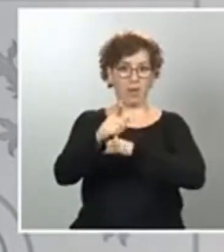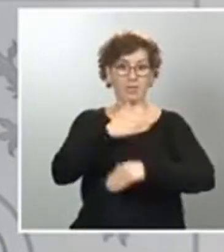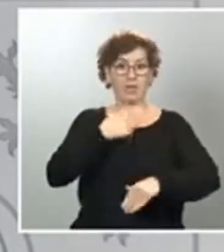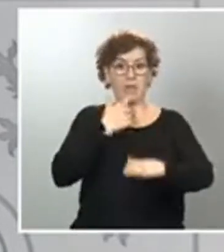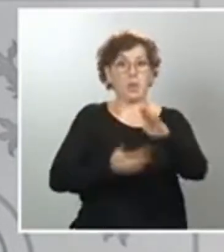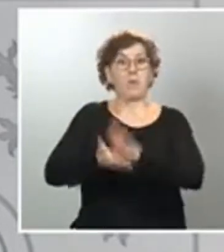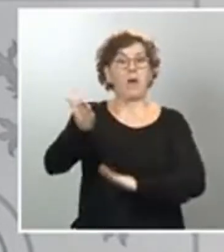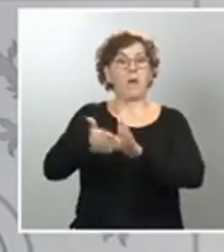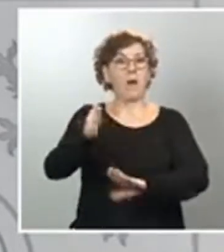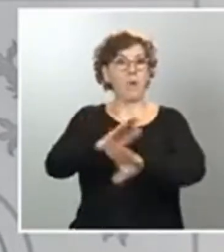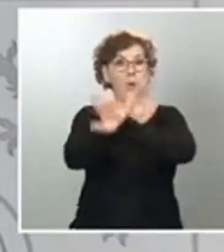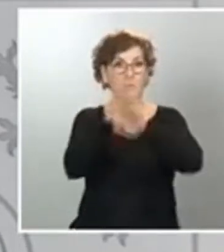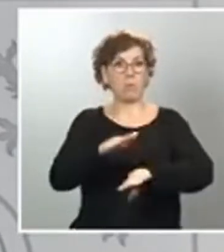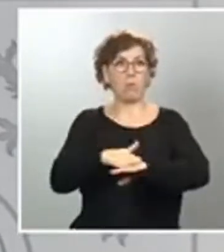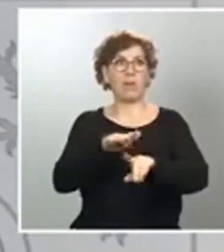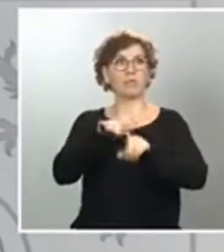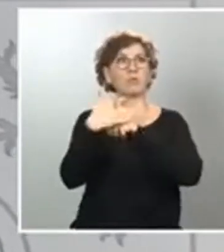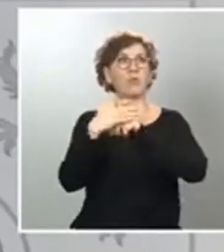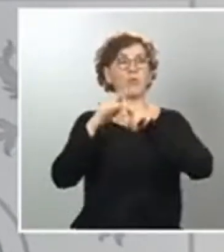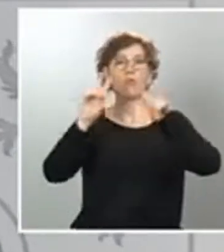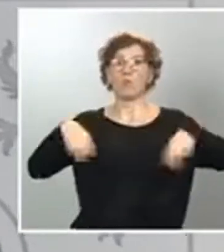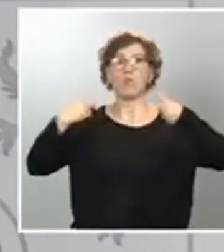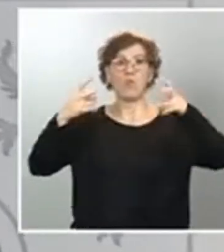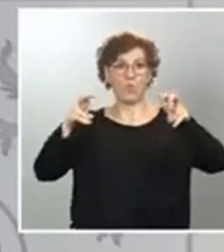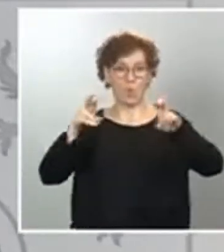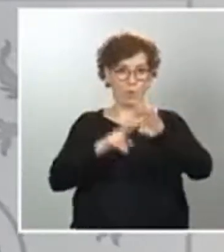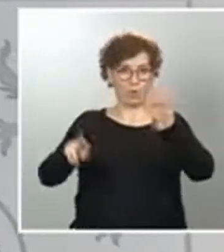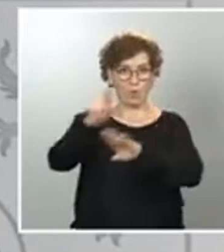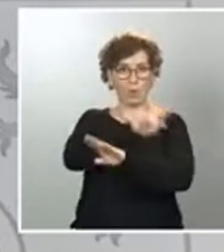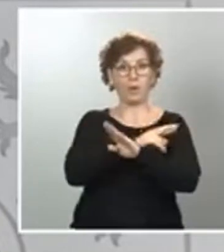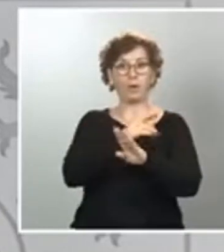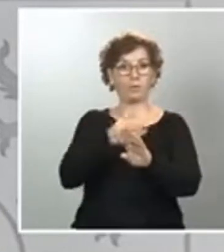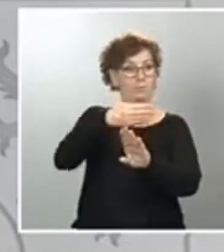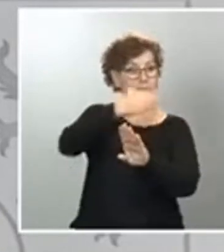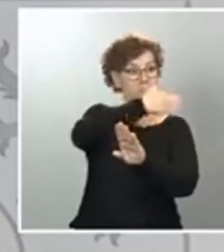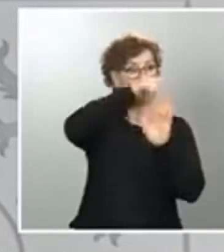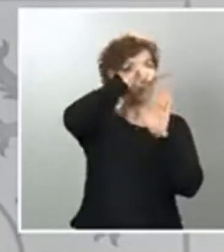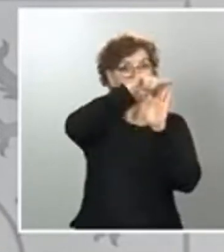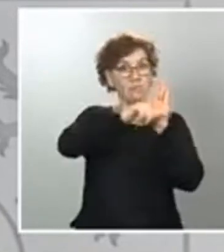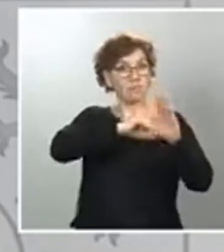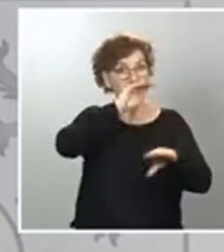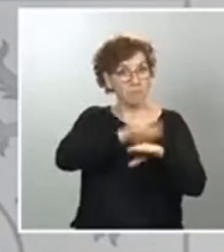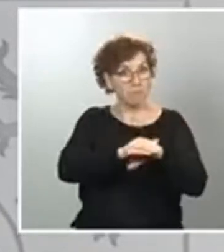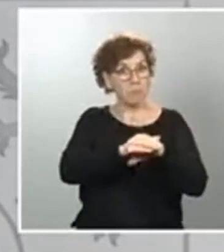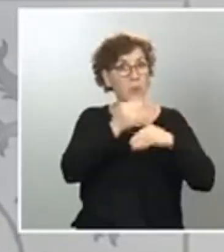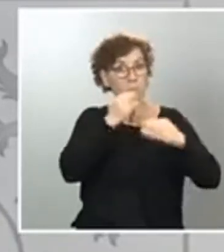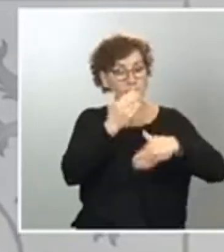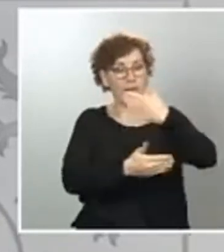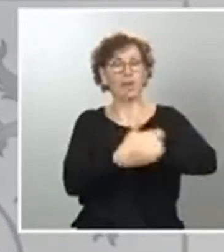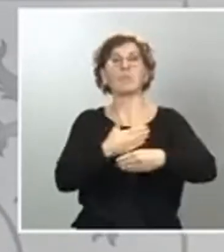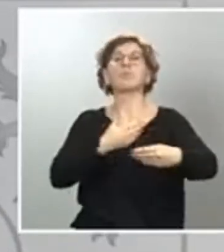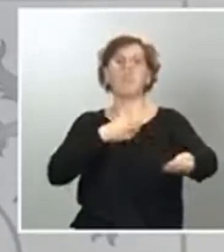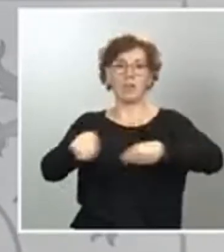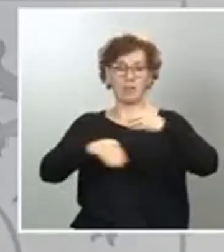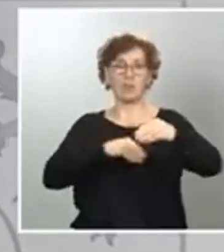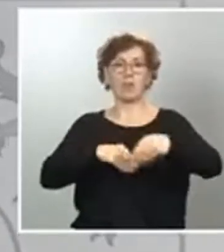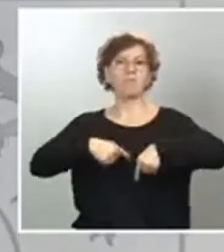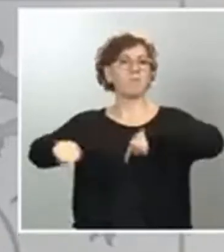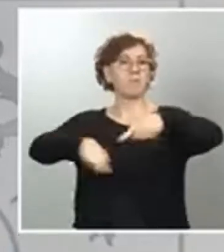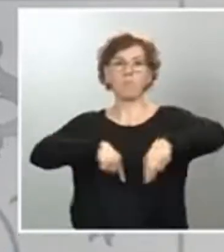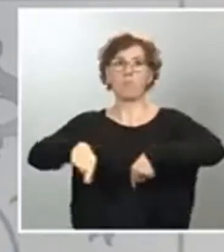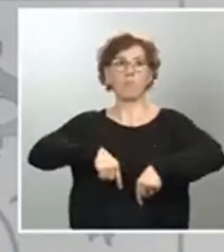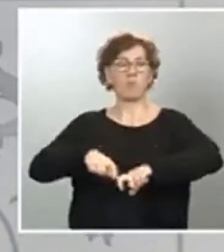normalidad, una vez que se cumplan los marcadores requeridos, se flexibilizará la movilidad general, si bien se mantendrá